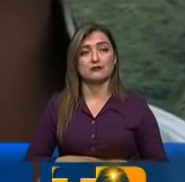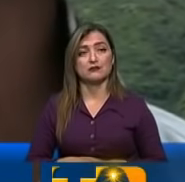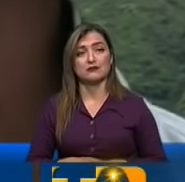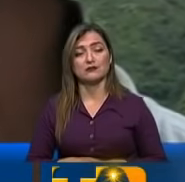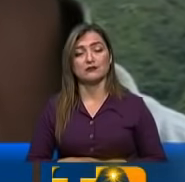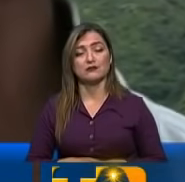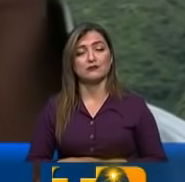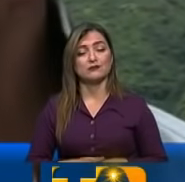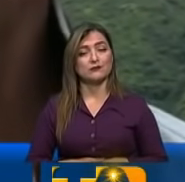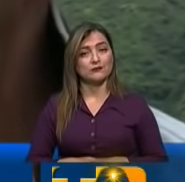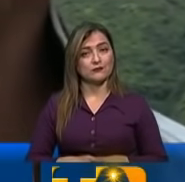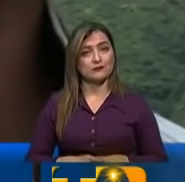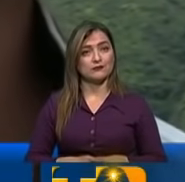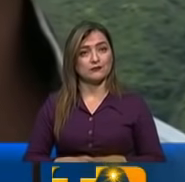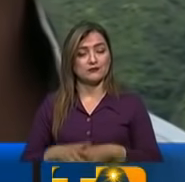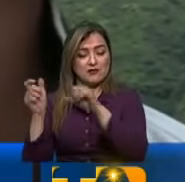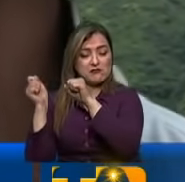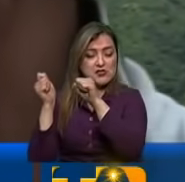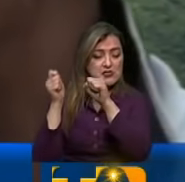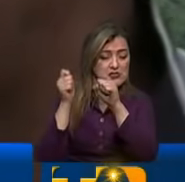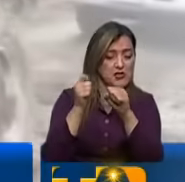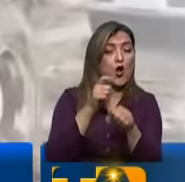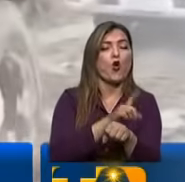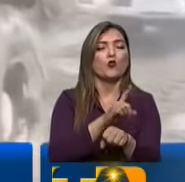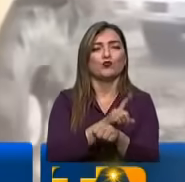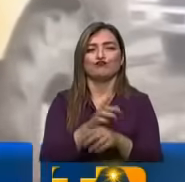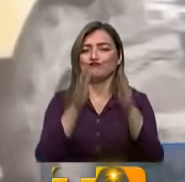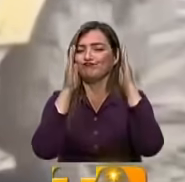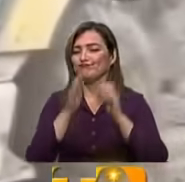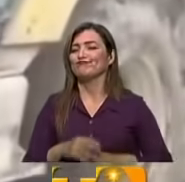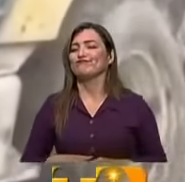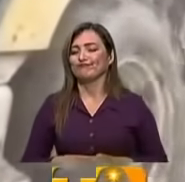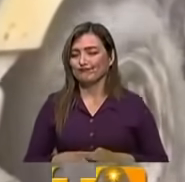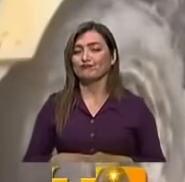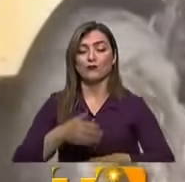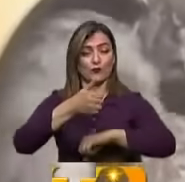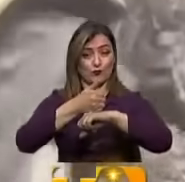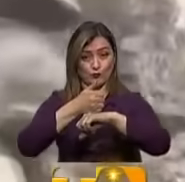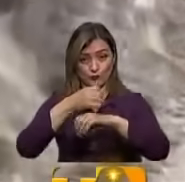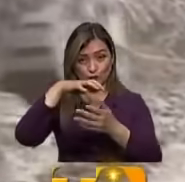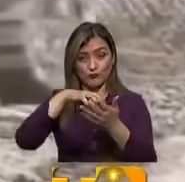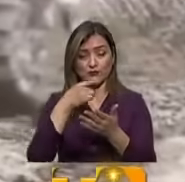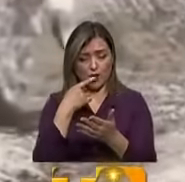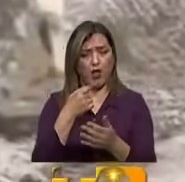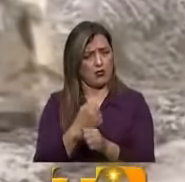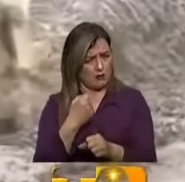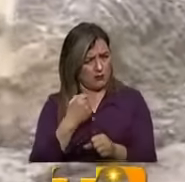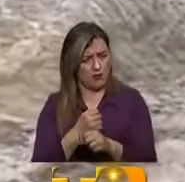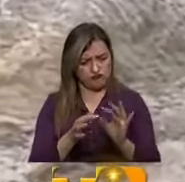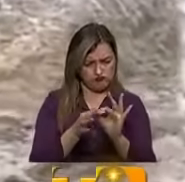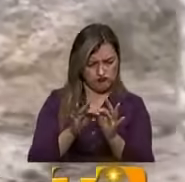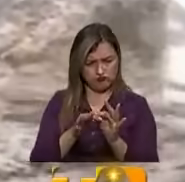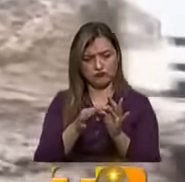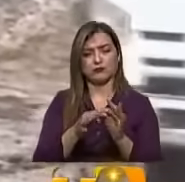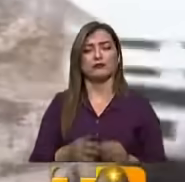tiran por esa obligación de que tienen que ir al médico o algo. Autoridades de la provincia afirman estar trabajando en habilitar la